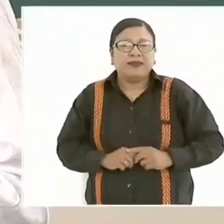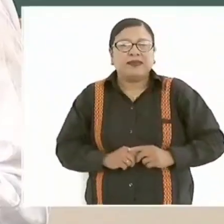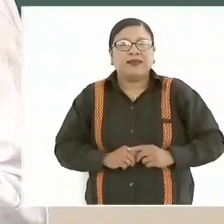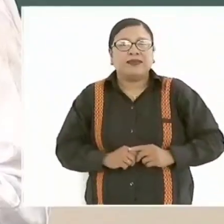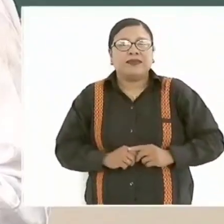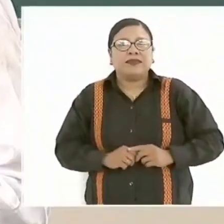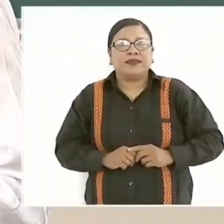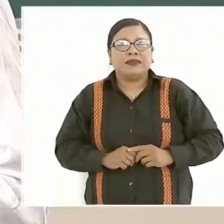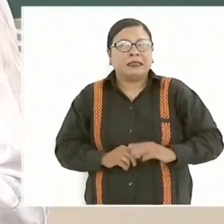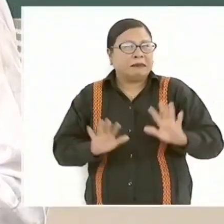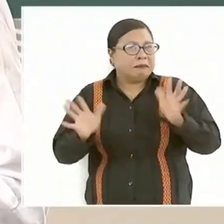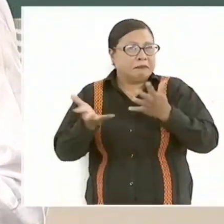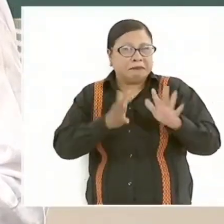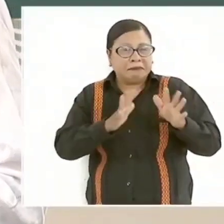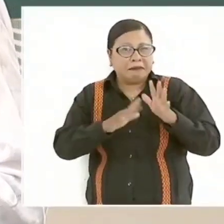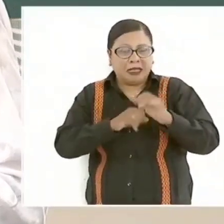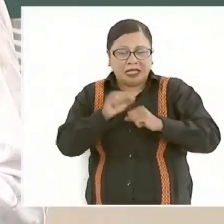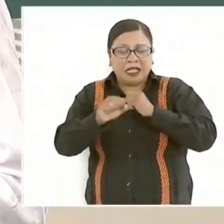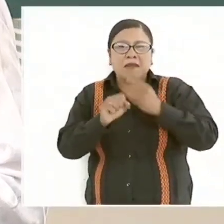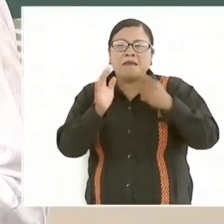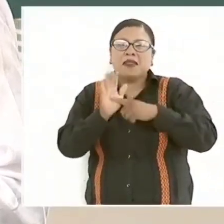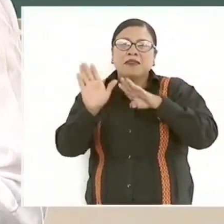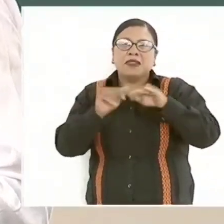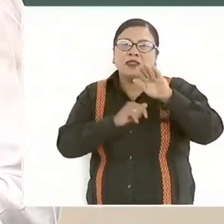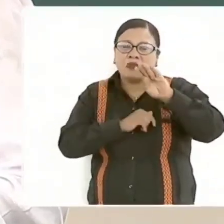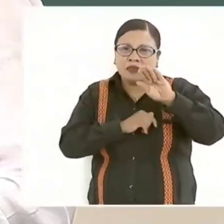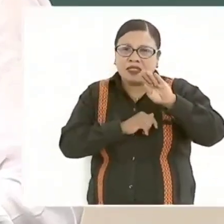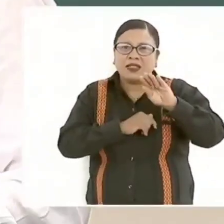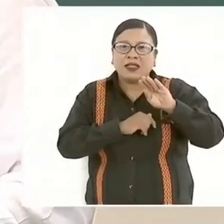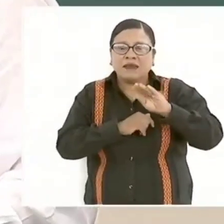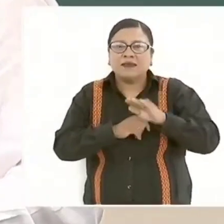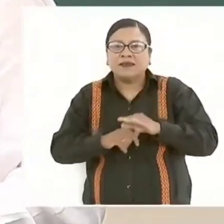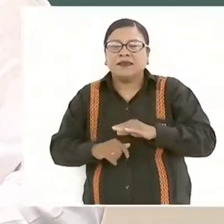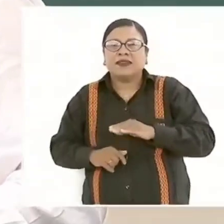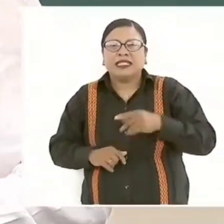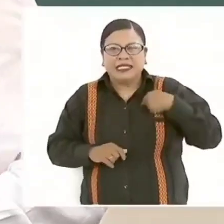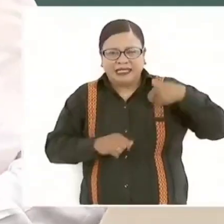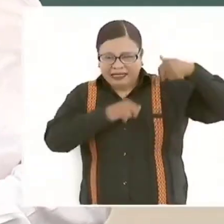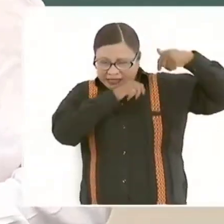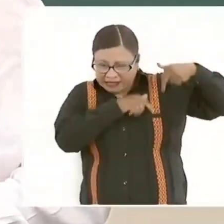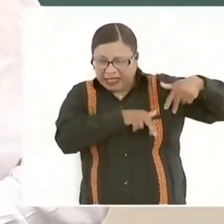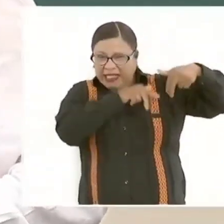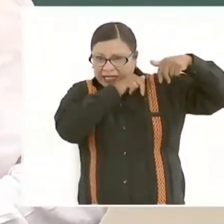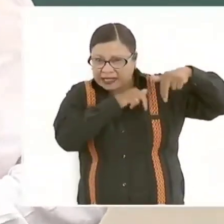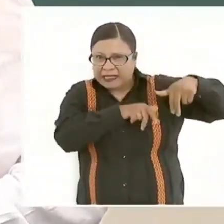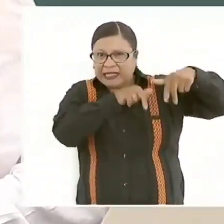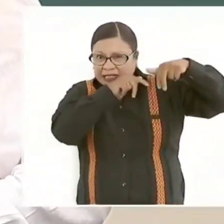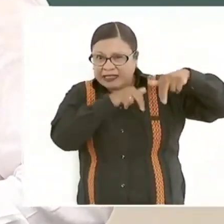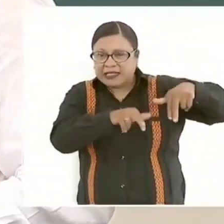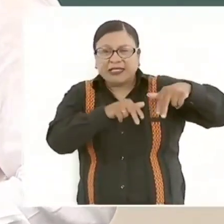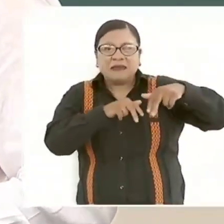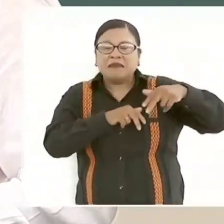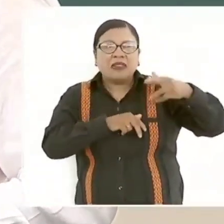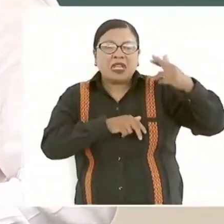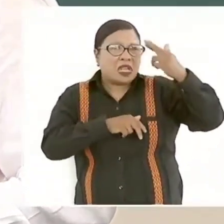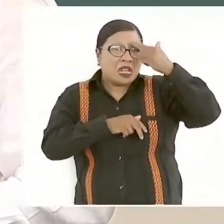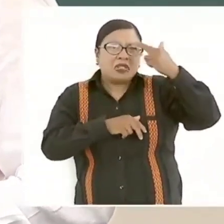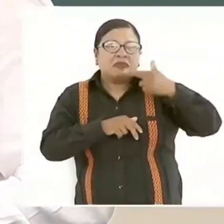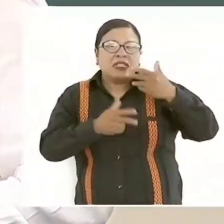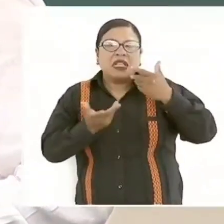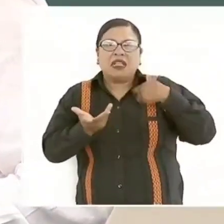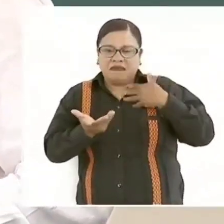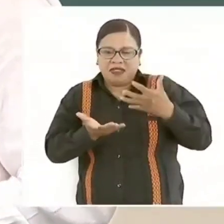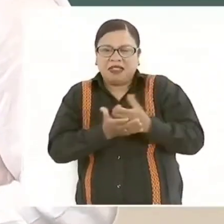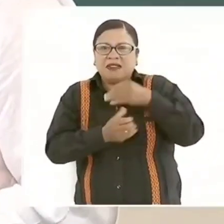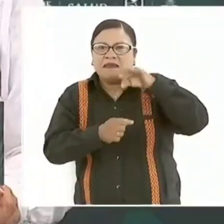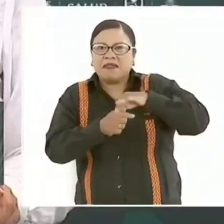por principios de los 90, hicimos un éxodo, caminamos porque no nos querían respetar un triunfo en